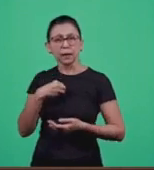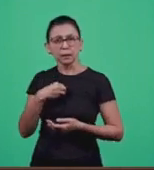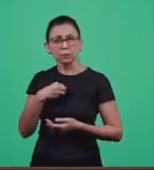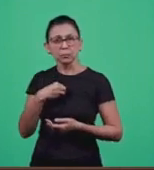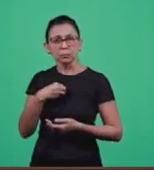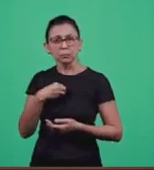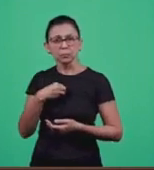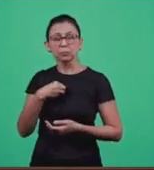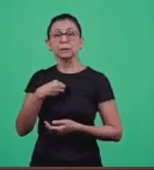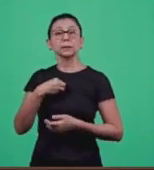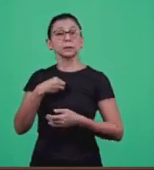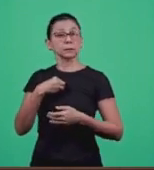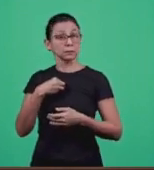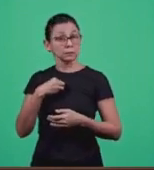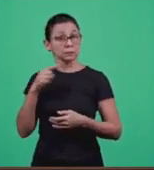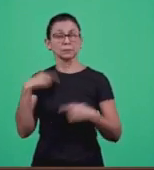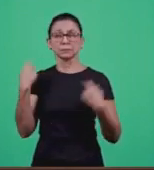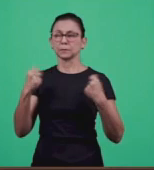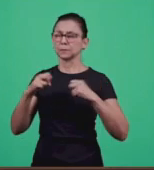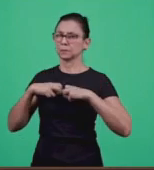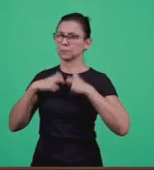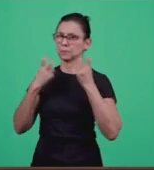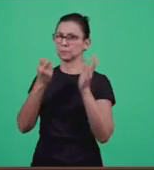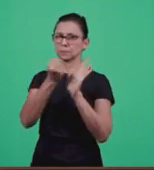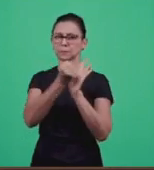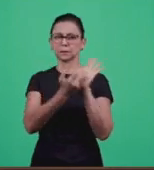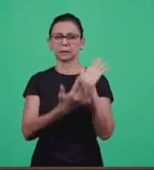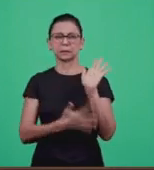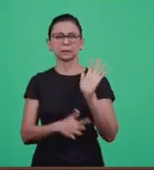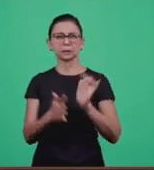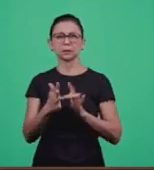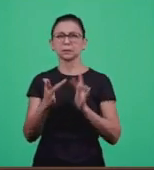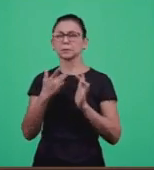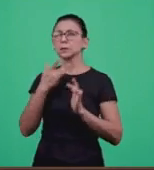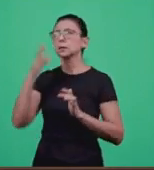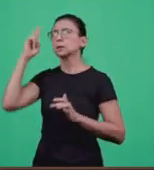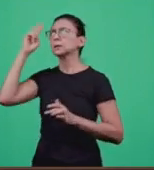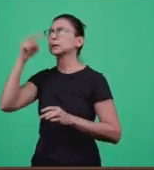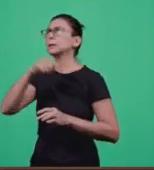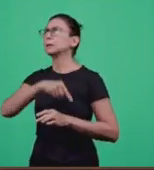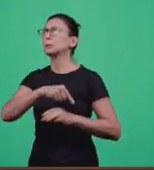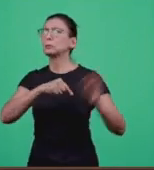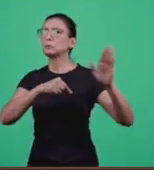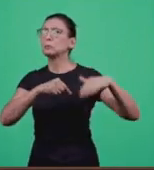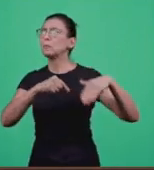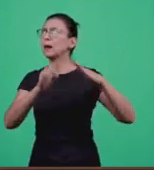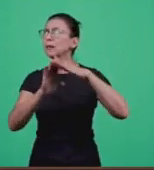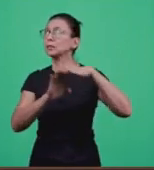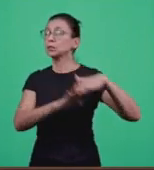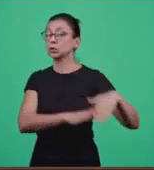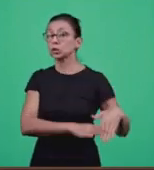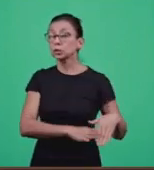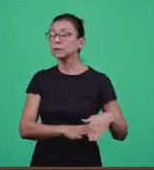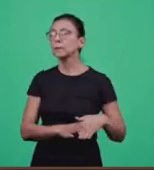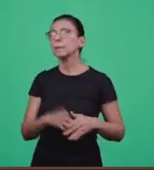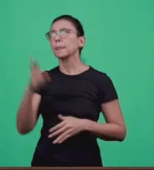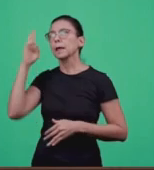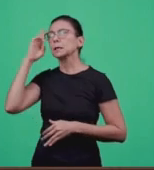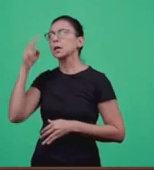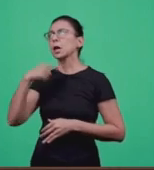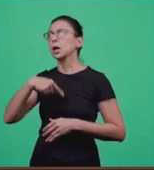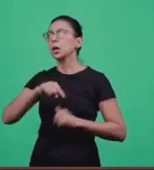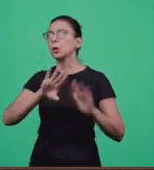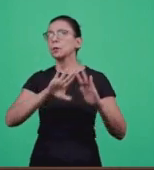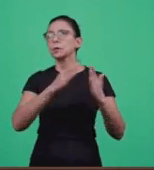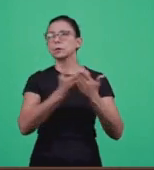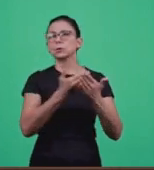de la sangre de Jesús. Entonces, intermediarios, necesitamos estar atentos para clamar por la sangre de Jesús,